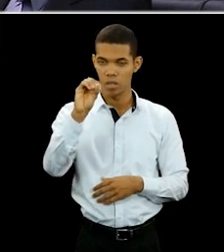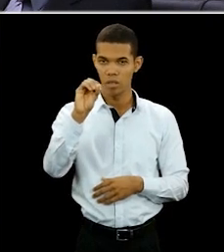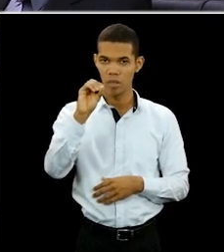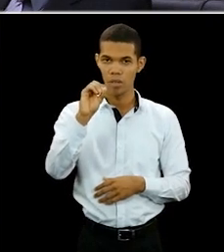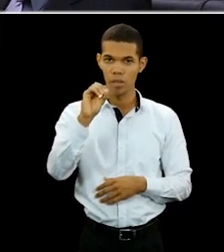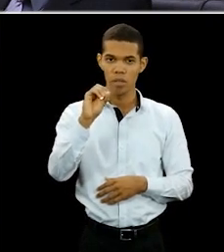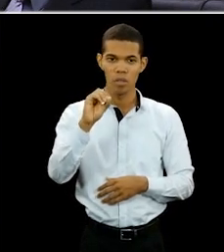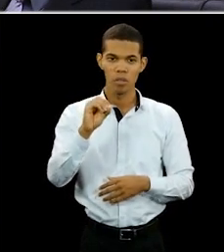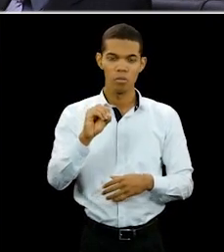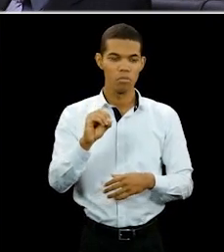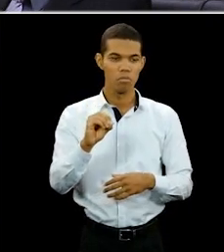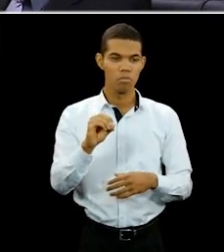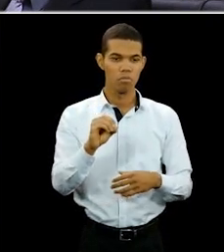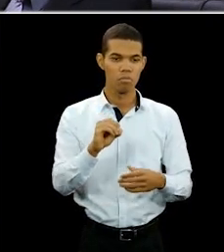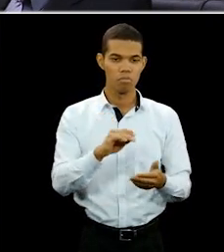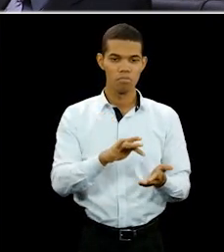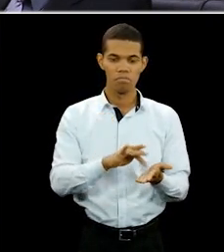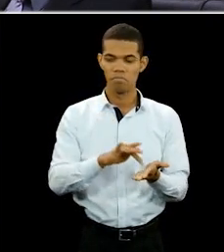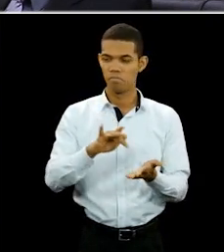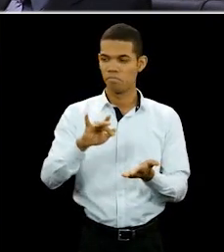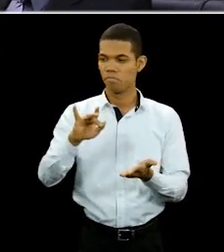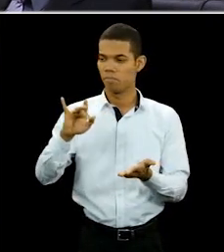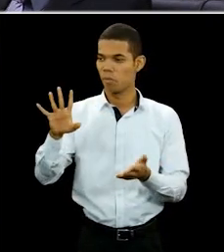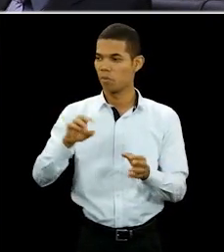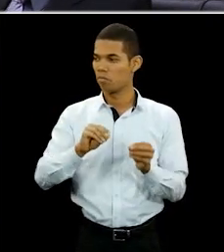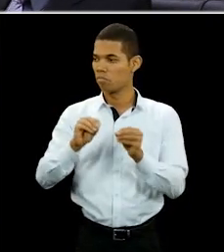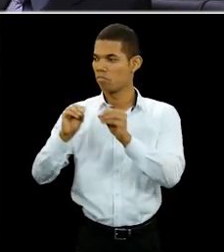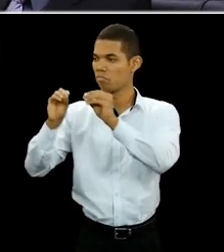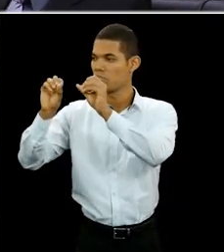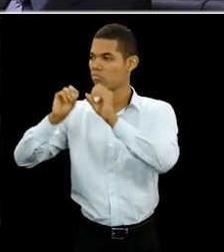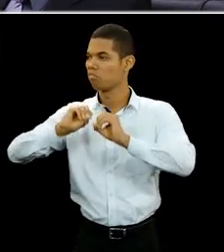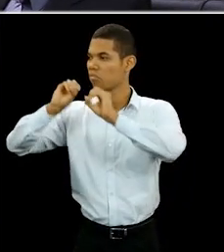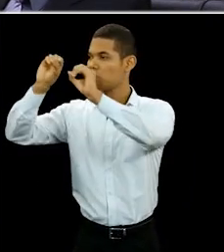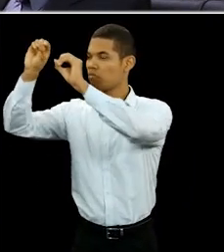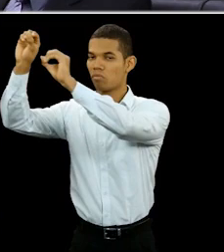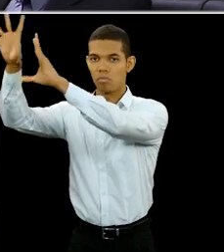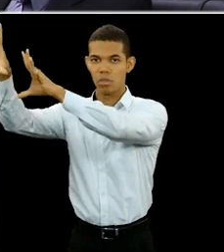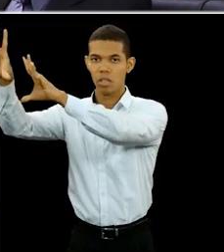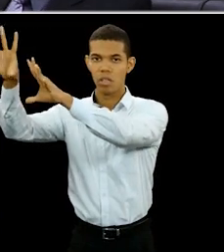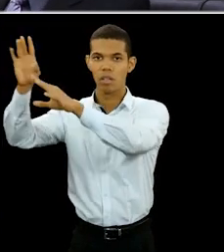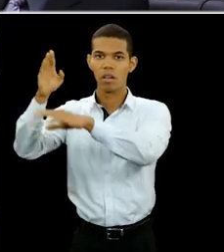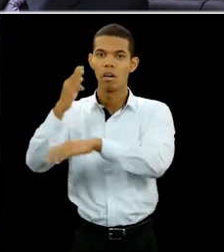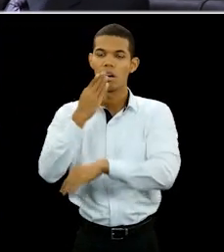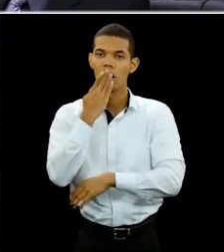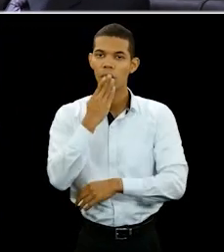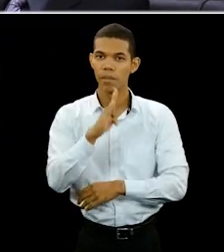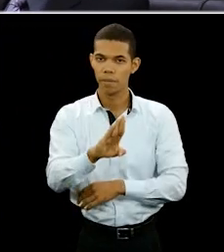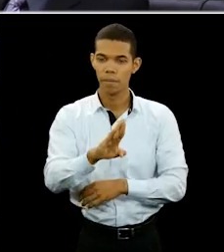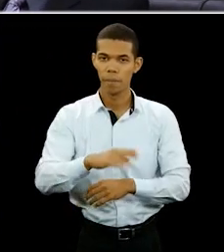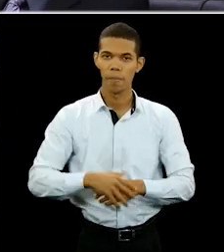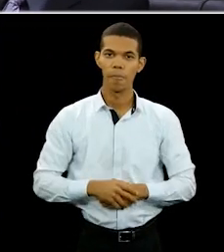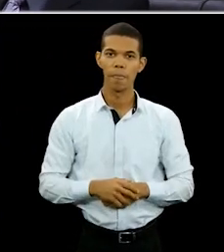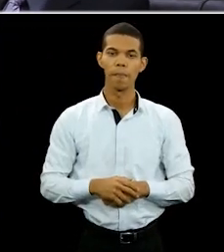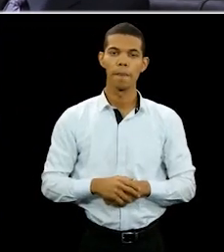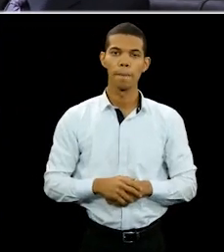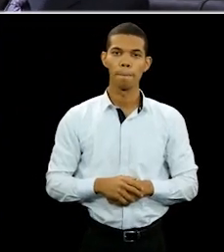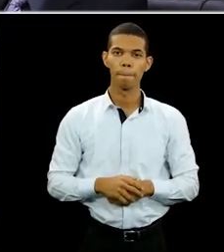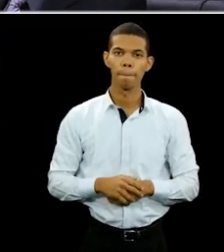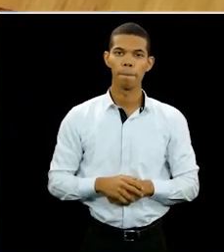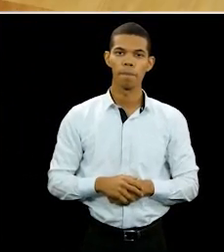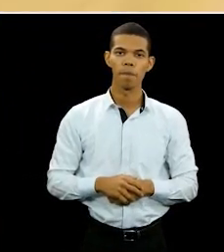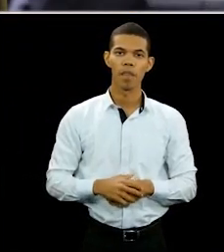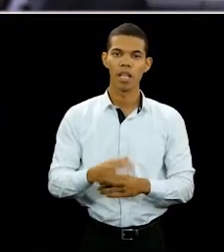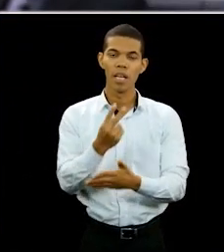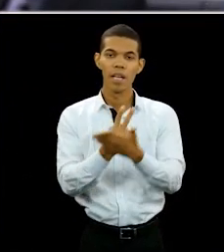israelitas regresen ahora el verso 11 siguiendo el mensaje de amor que Dios envía a